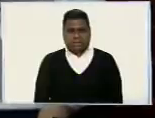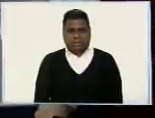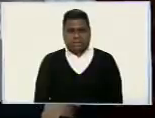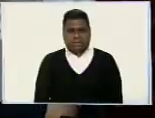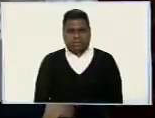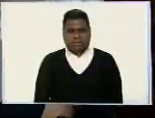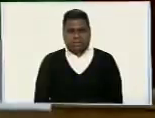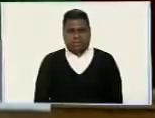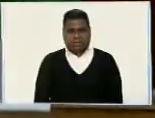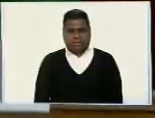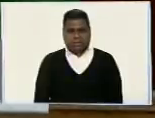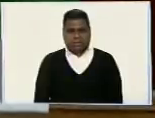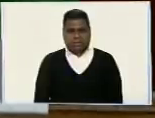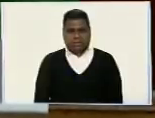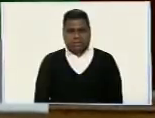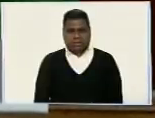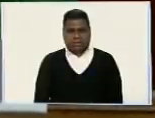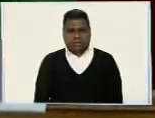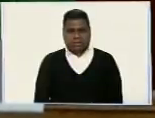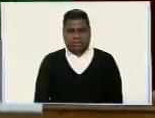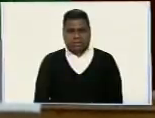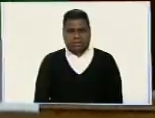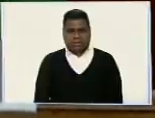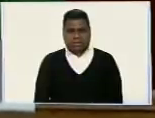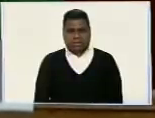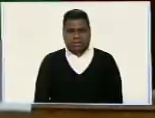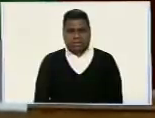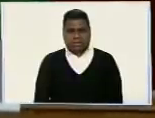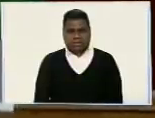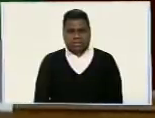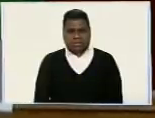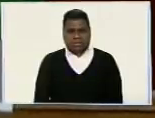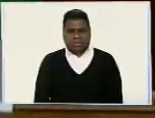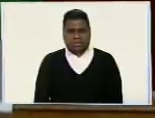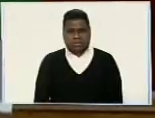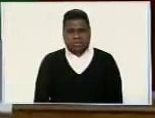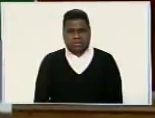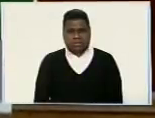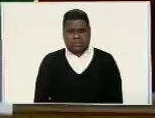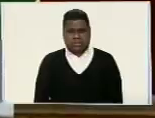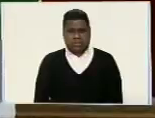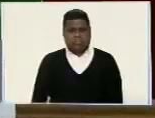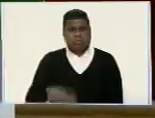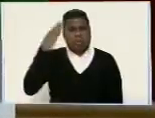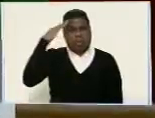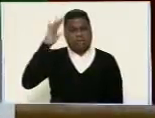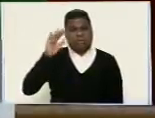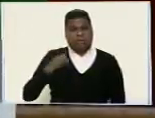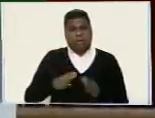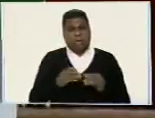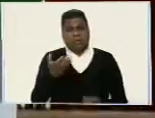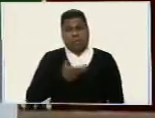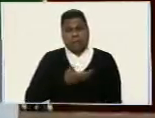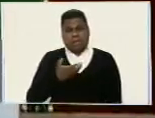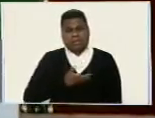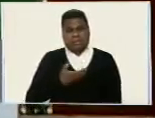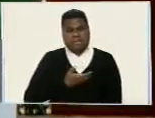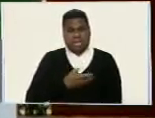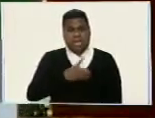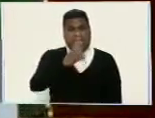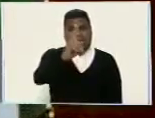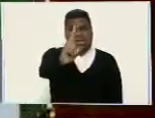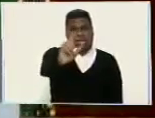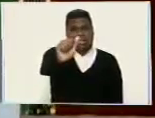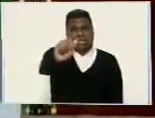Vamos a saludar también la presencia del alcalde del municipio General Pedro María Freites del estado de Anzoátegui, el compatriota Daniel